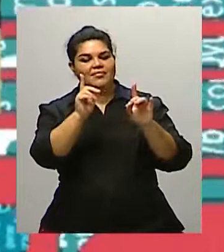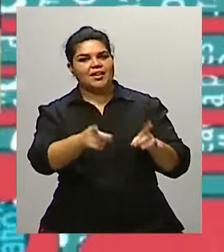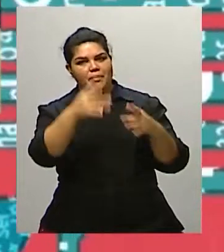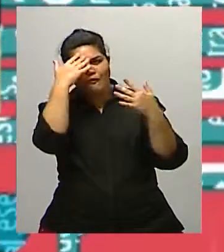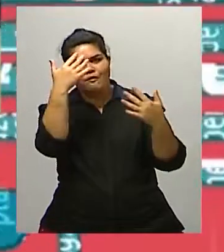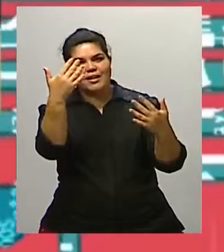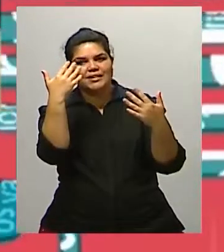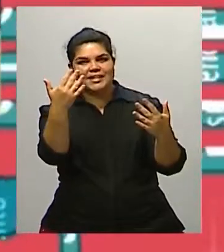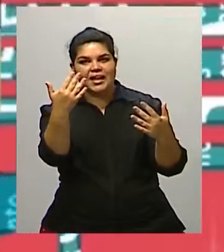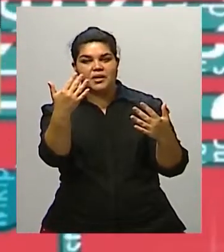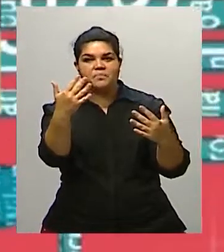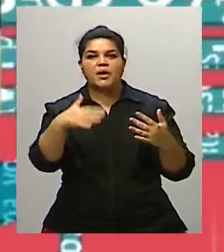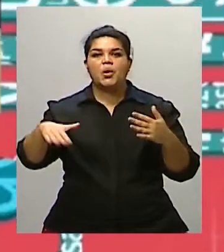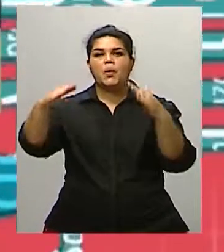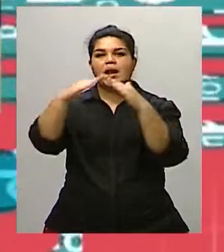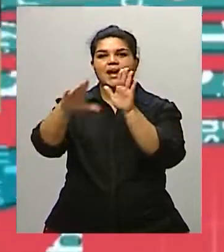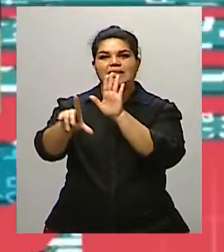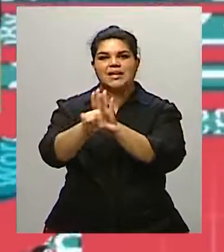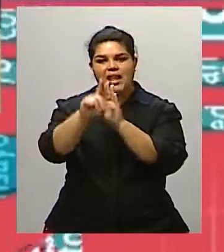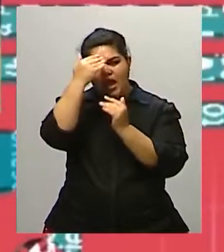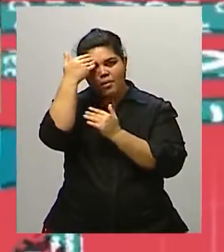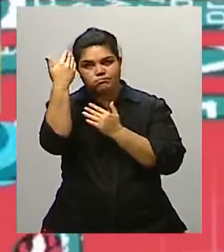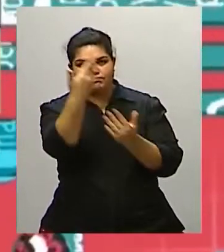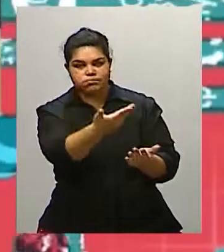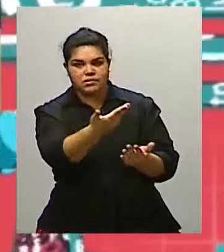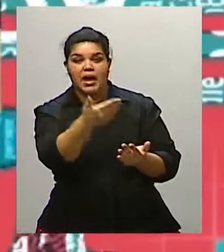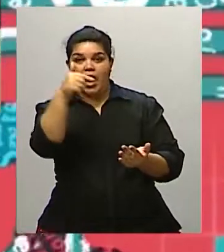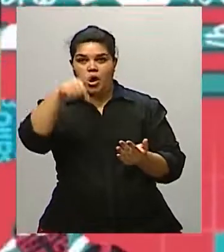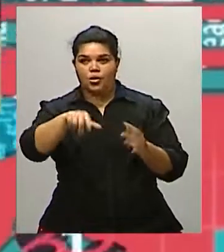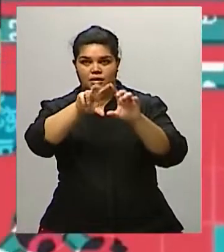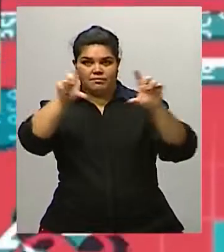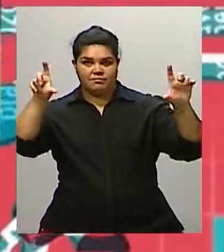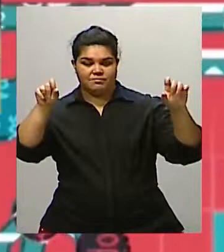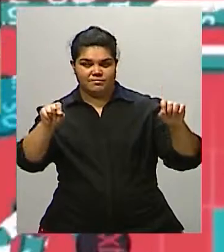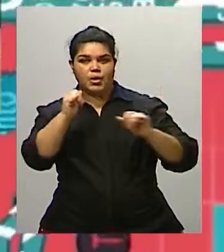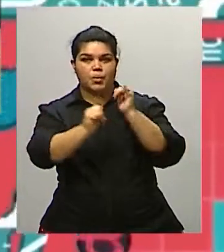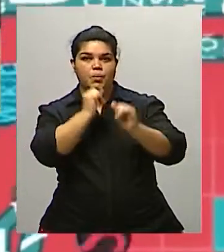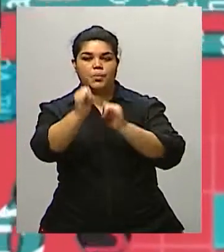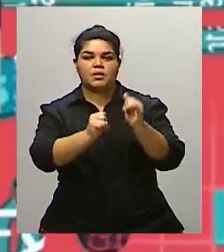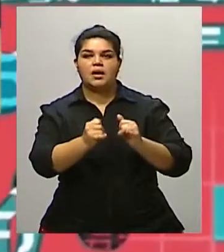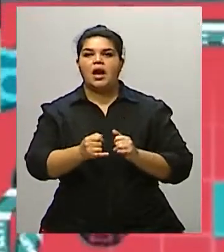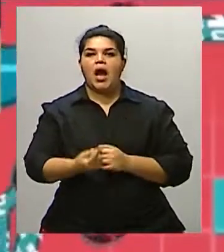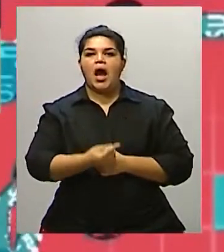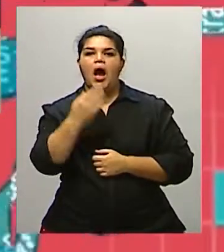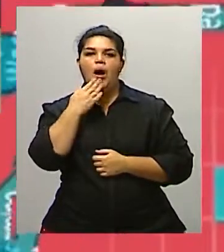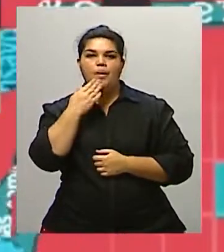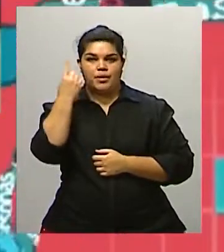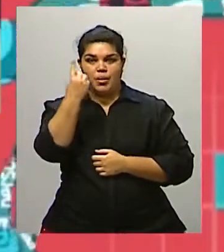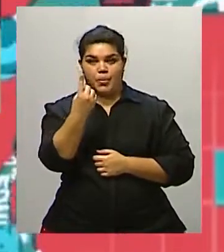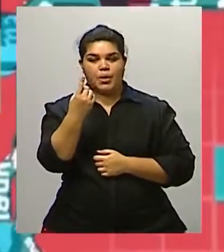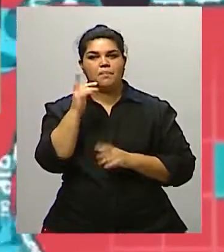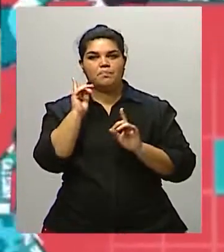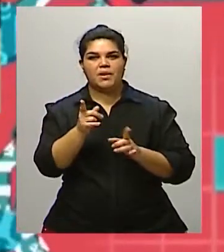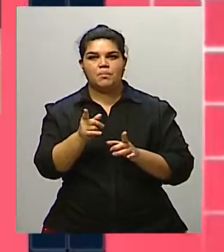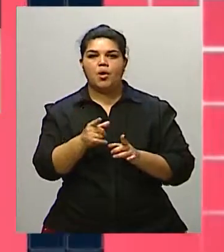recibido de parte de la legislatura. Lo vamos a repasar tal cual es. Hugo ha sido reconocido el 1 de abril por la Cámara de Diputados de la provincia